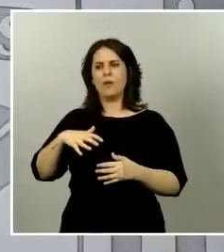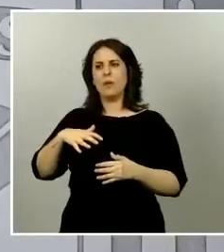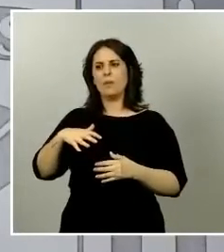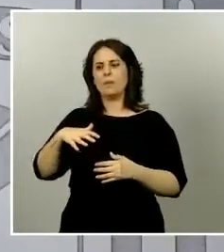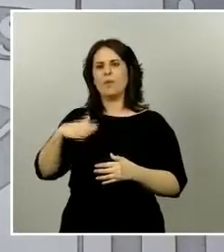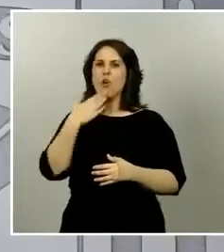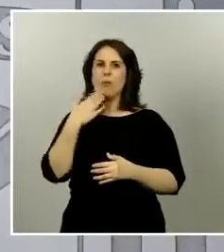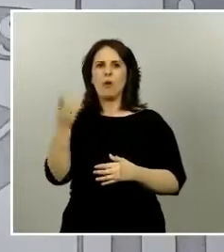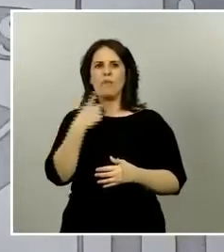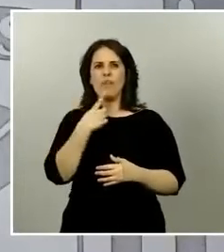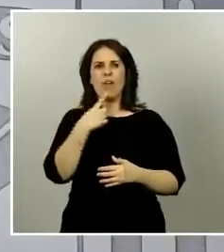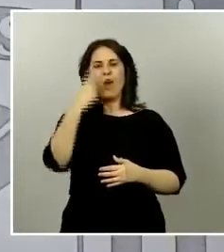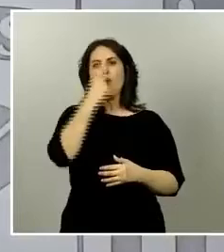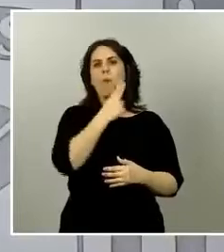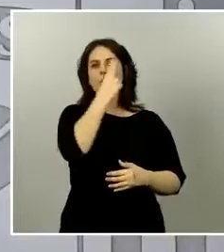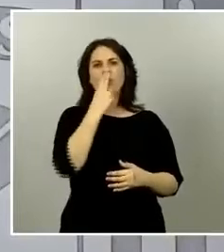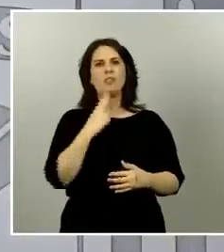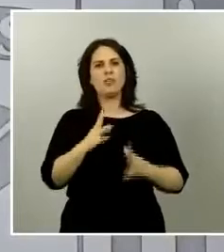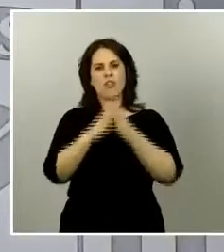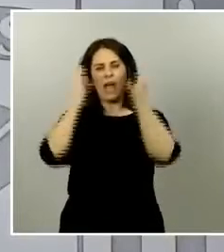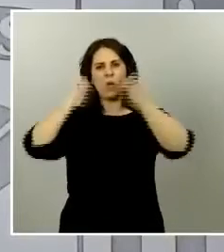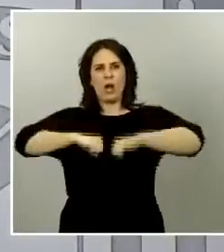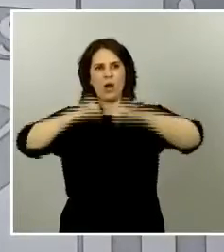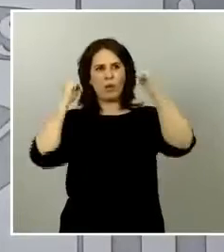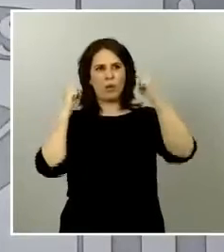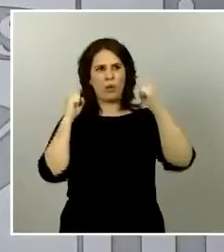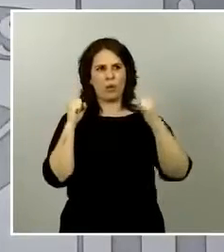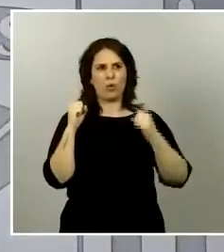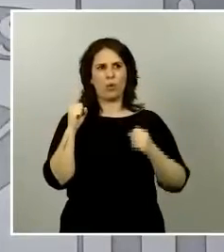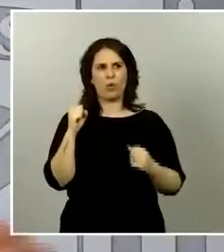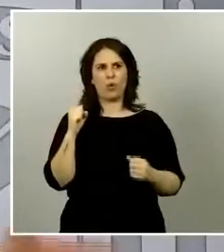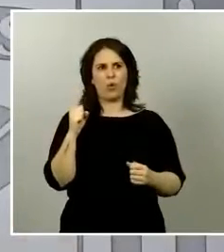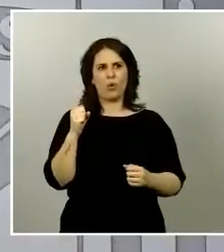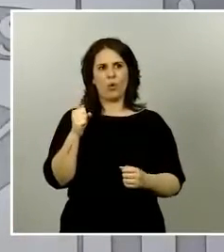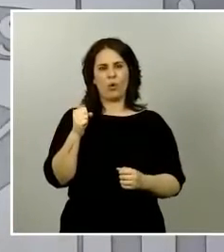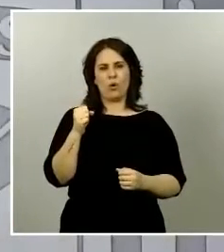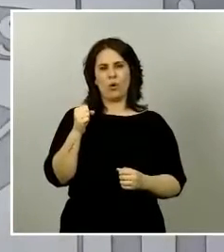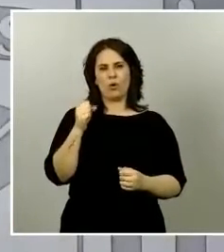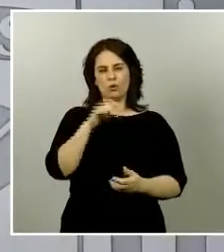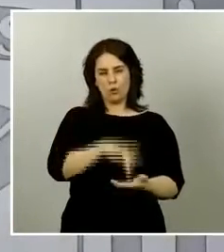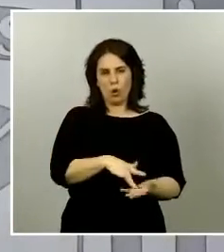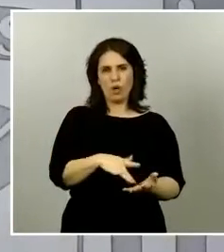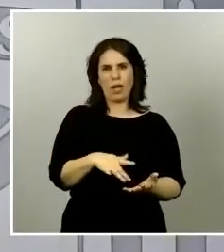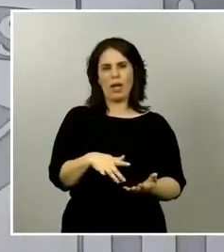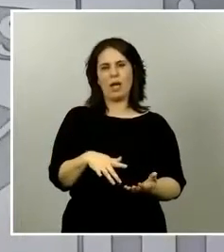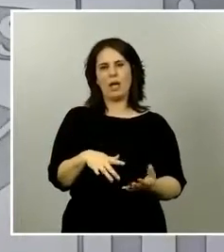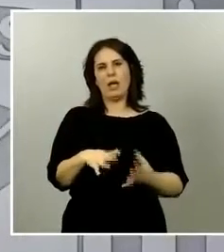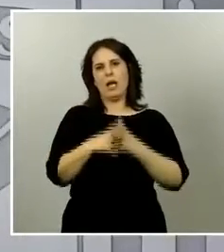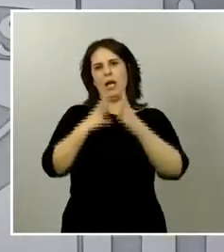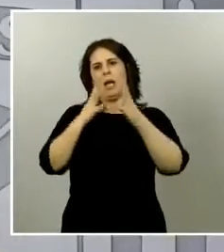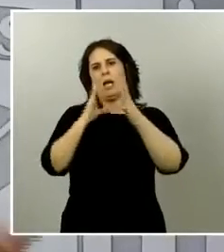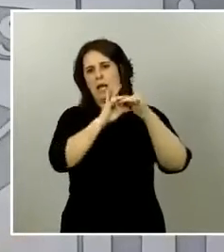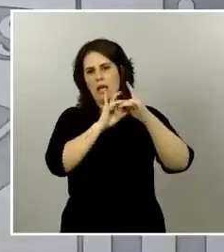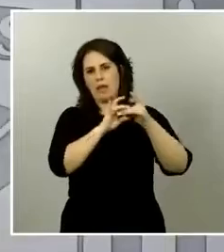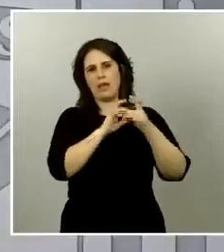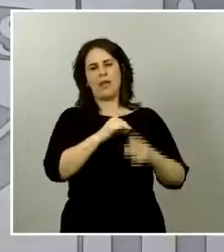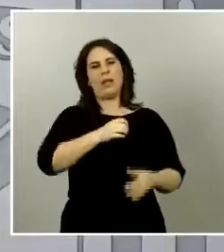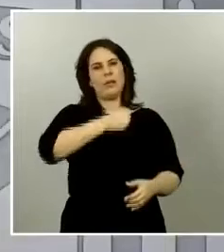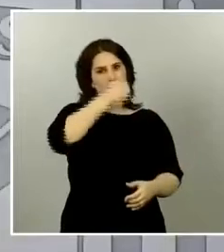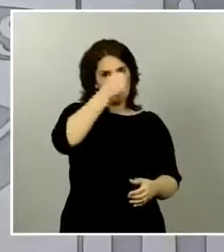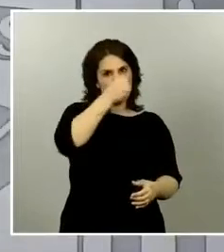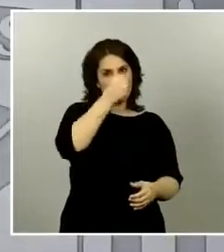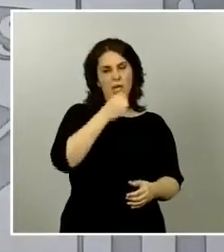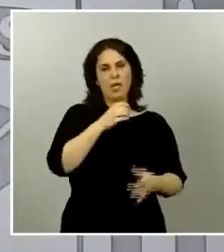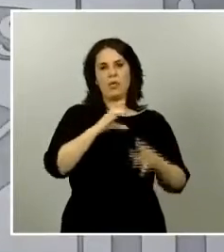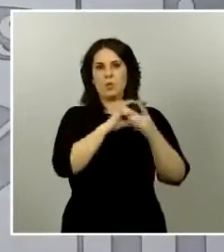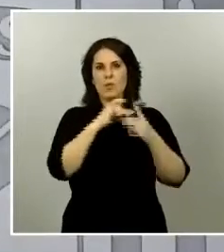esta circunstancia el Gobierno de España no iba a cumplir los compromisos del acuerdo programático con el que se suscribió